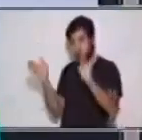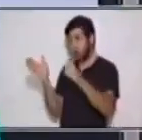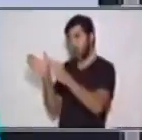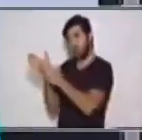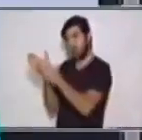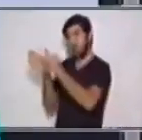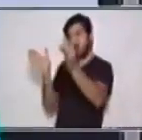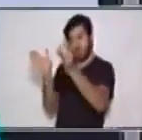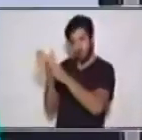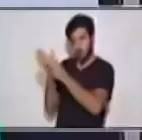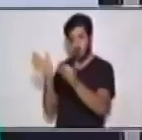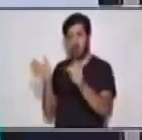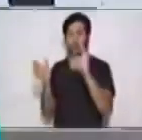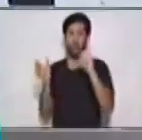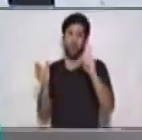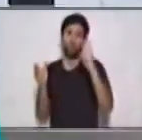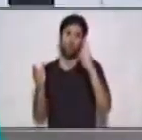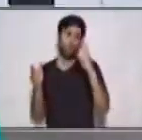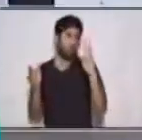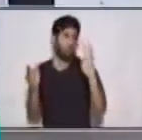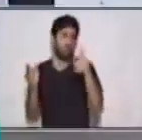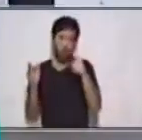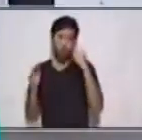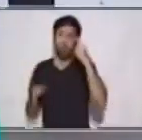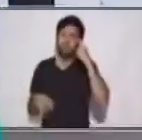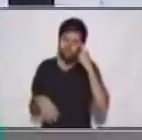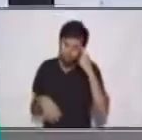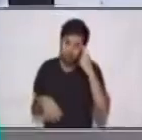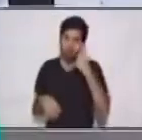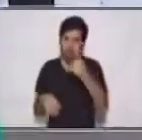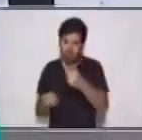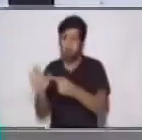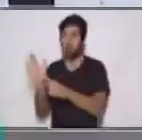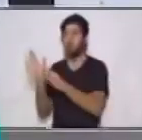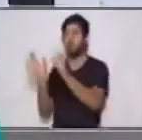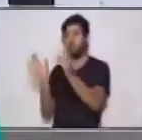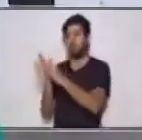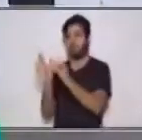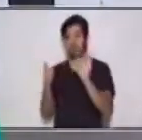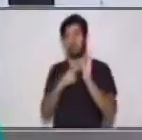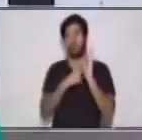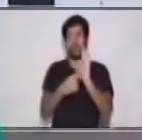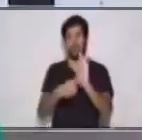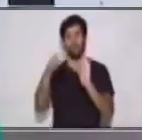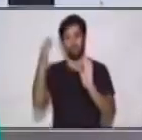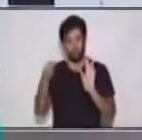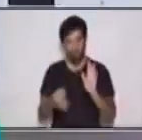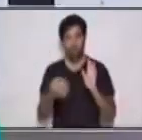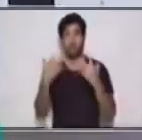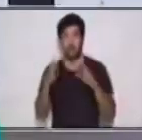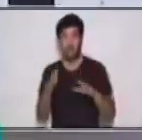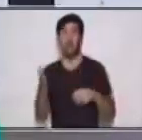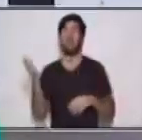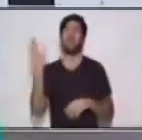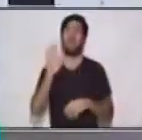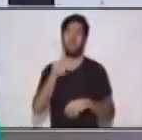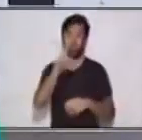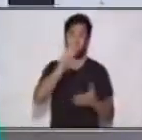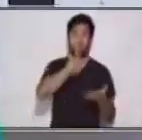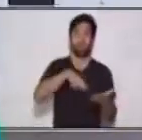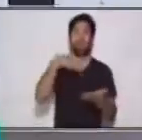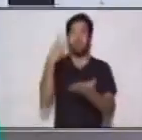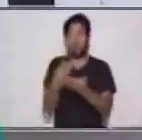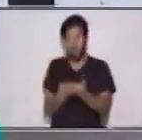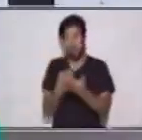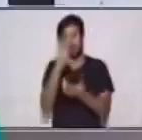pueden ser 2 o 3 hechos, y a partir de esos 3 hechos que tú encuentres, transfórmalo en opiniones. Recuerda que las